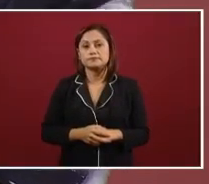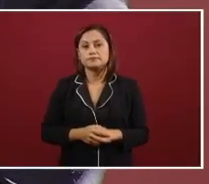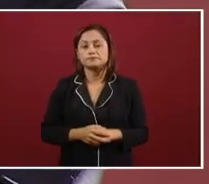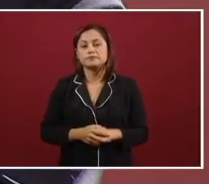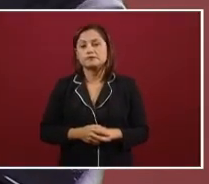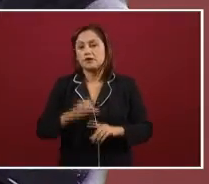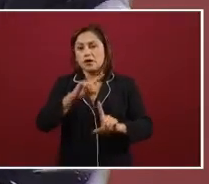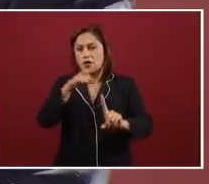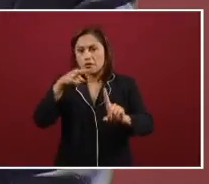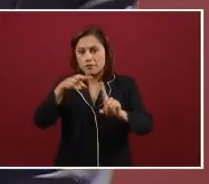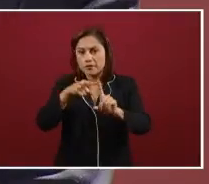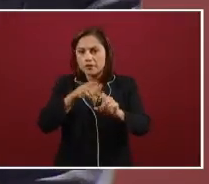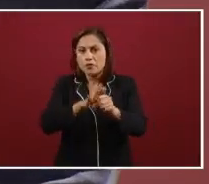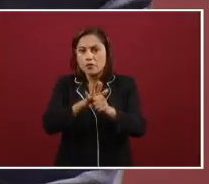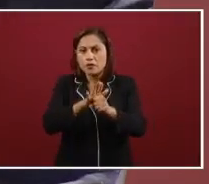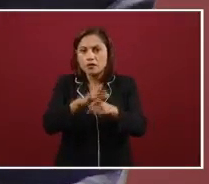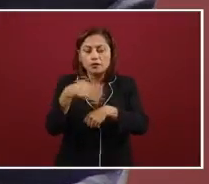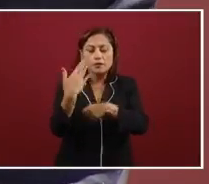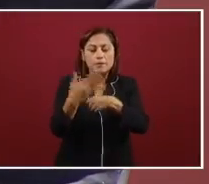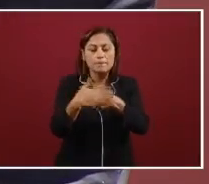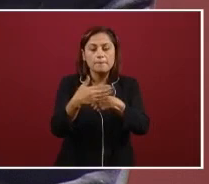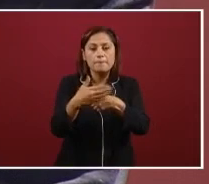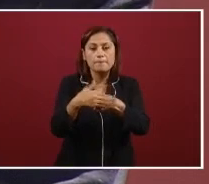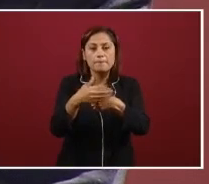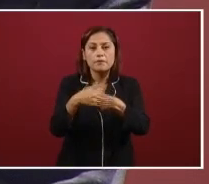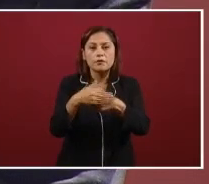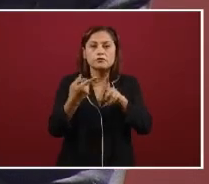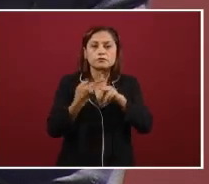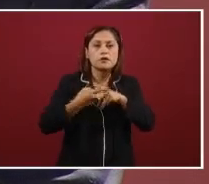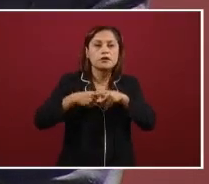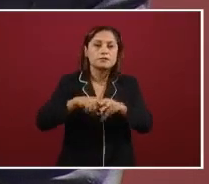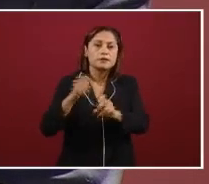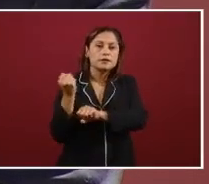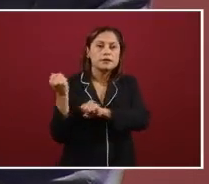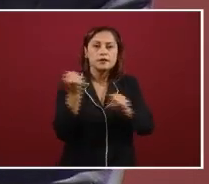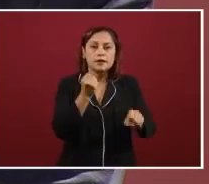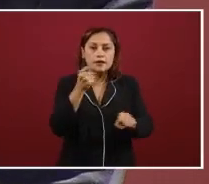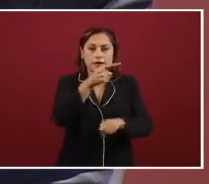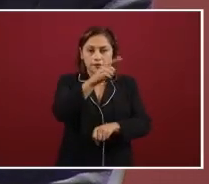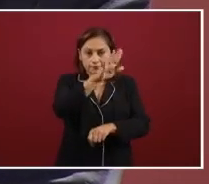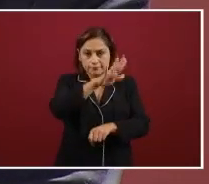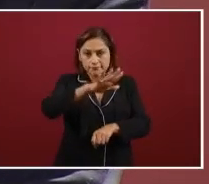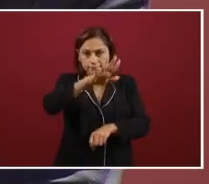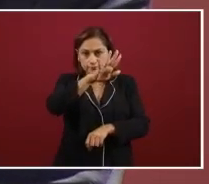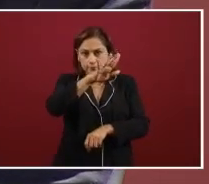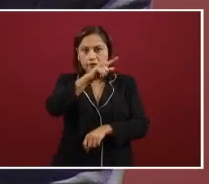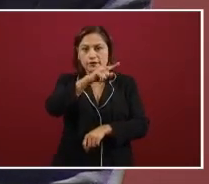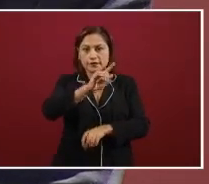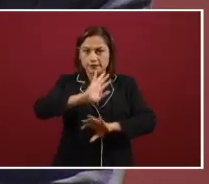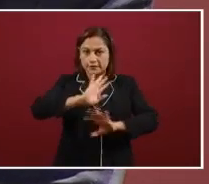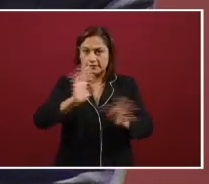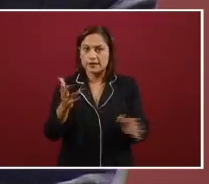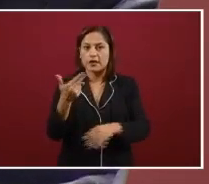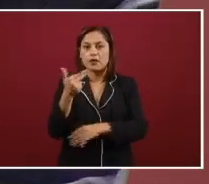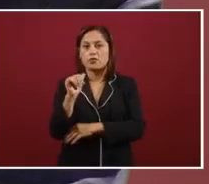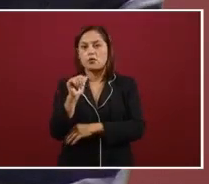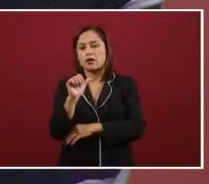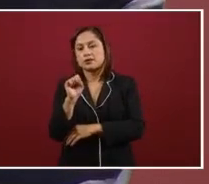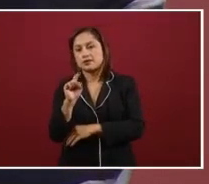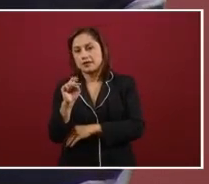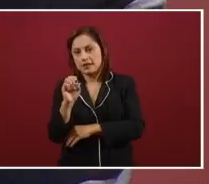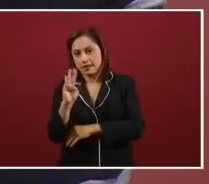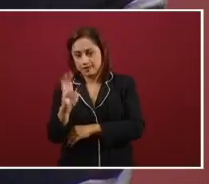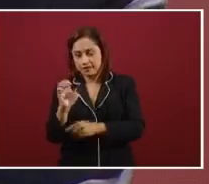inicie la temporada de béisbol en el Pacífico, ya con Guasave, y con